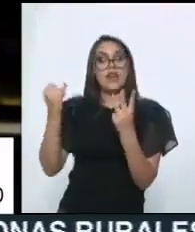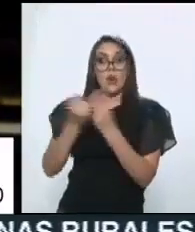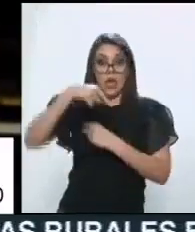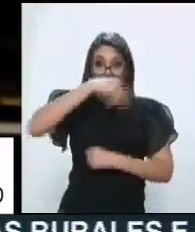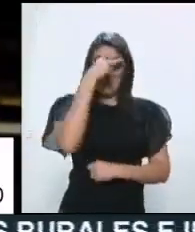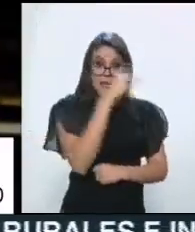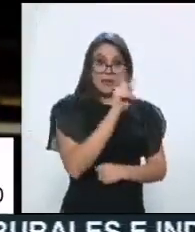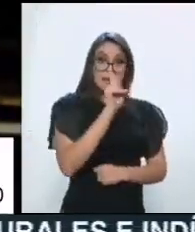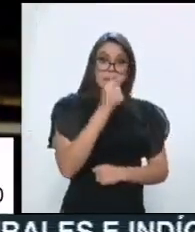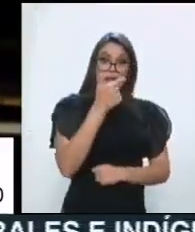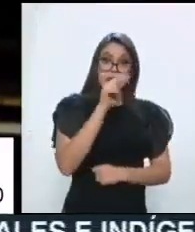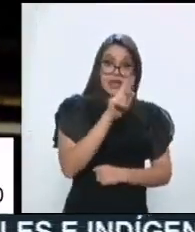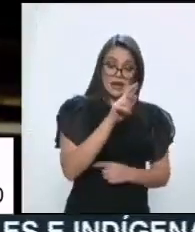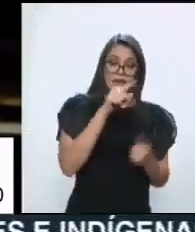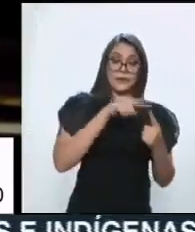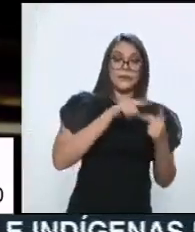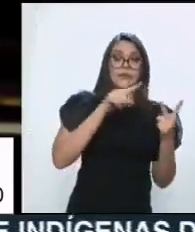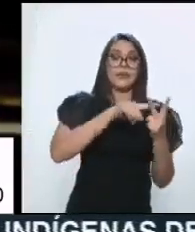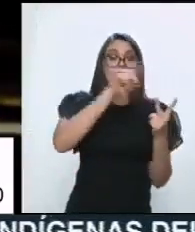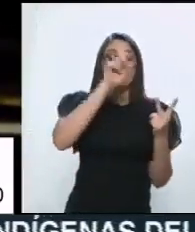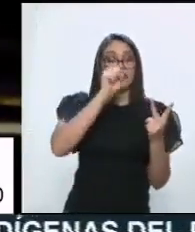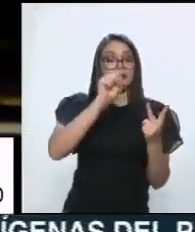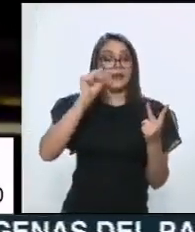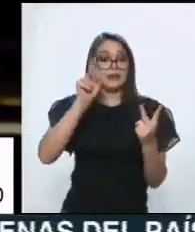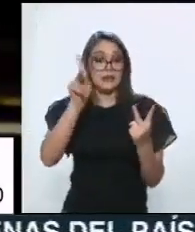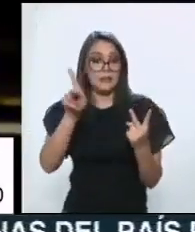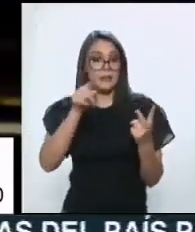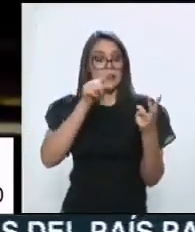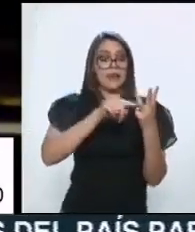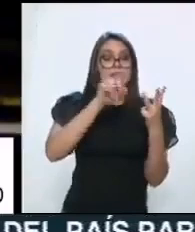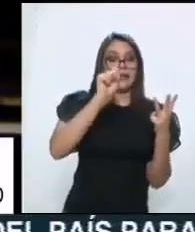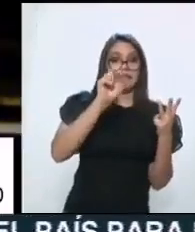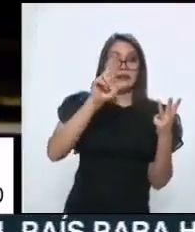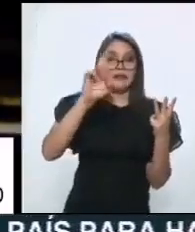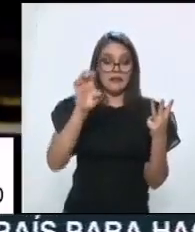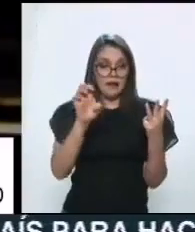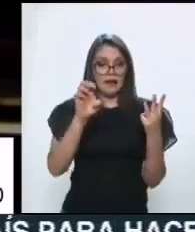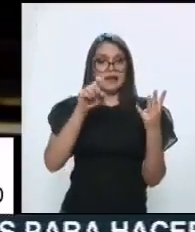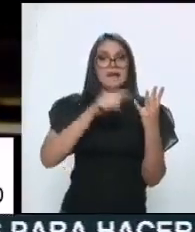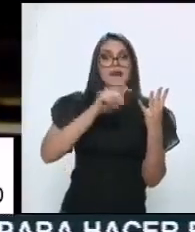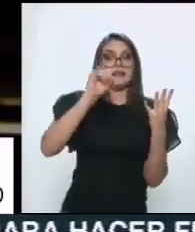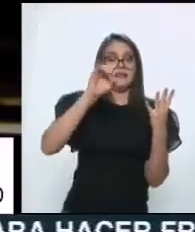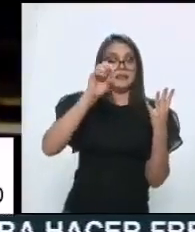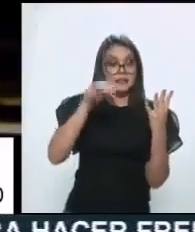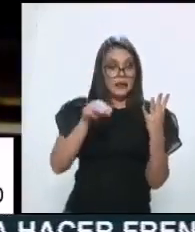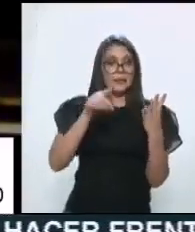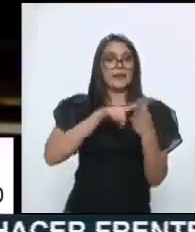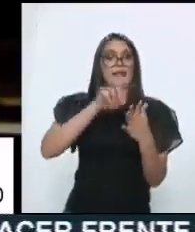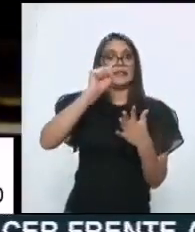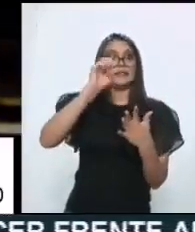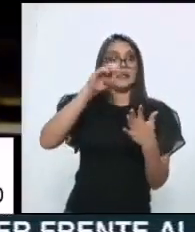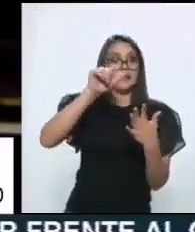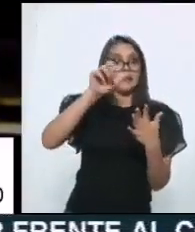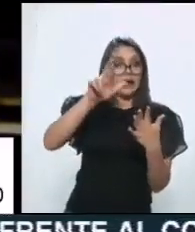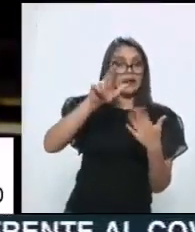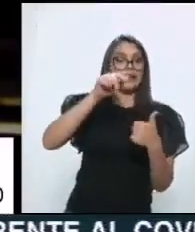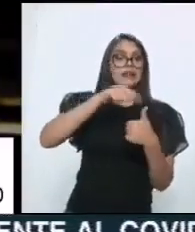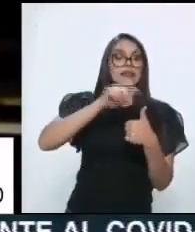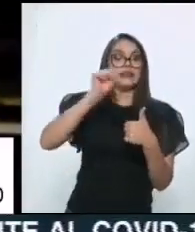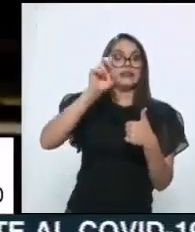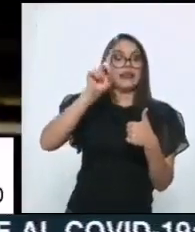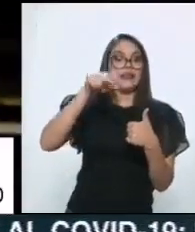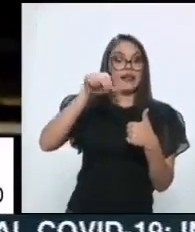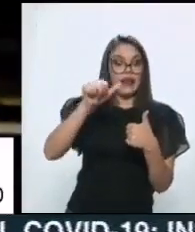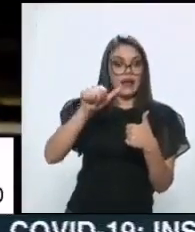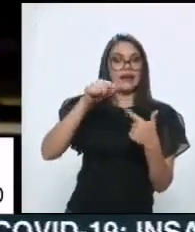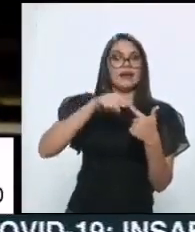PGR, de la Secretaría de Seguridad Pública, de la Secretaría de Relaciones Exteriores, del CISEN, de la CEMAR, de la SEDENA,